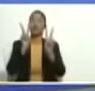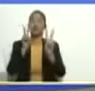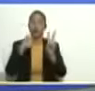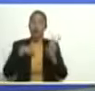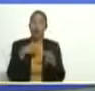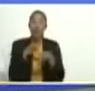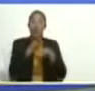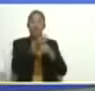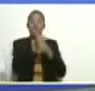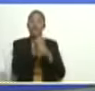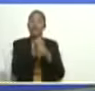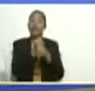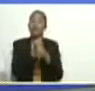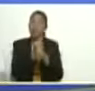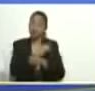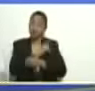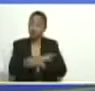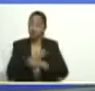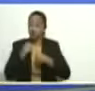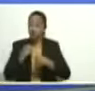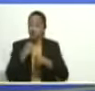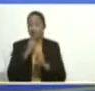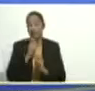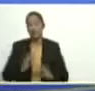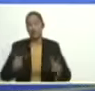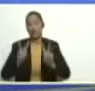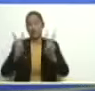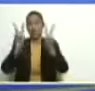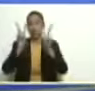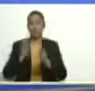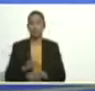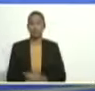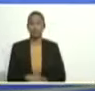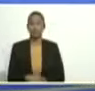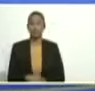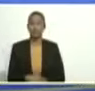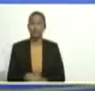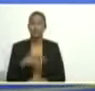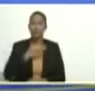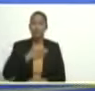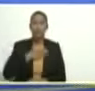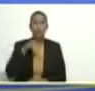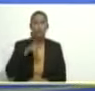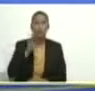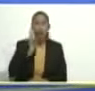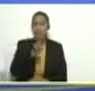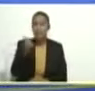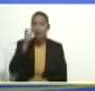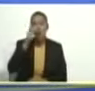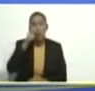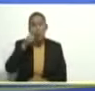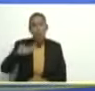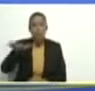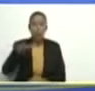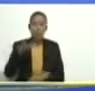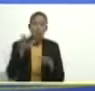su fuerza victoriosa. En ninguna circunstancia he visto al pueblo triste,